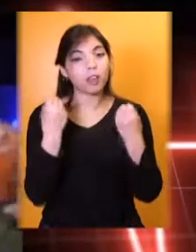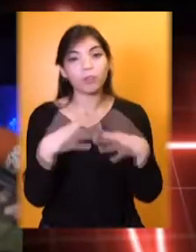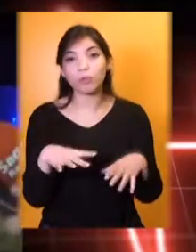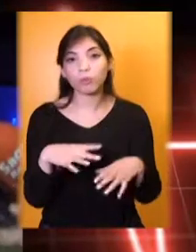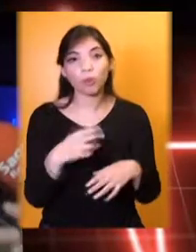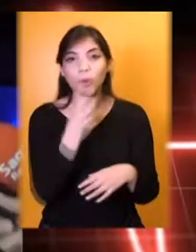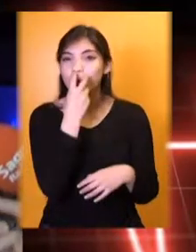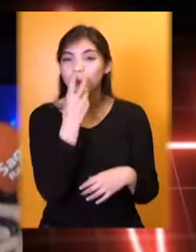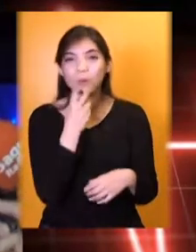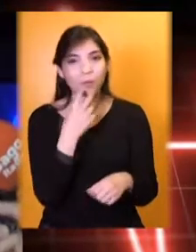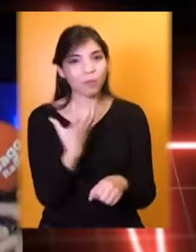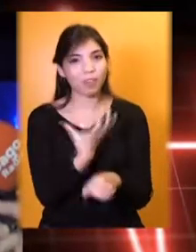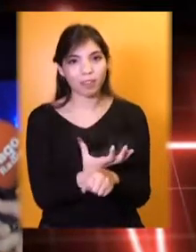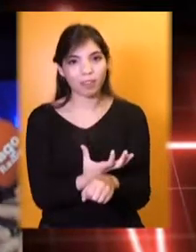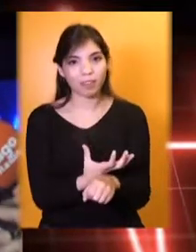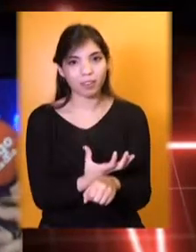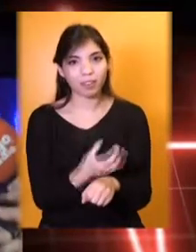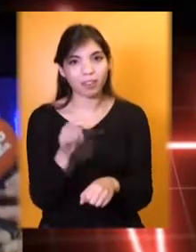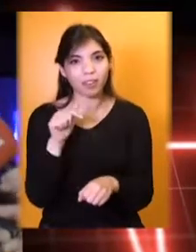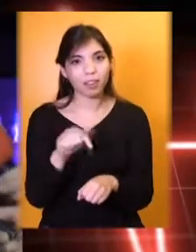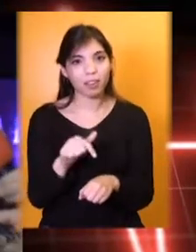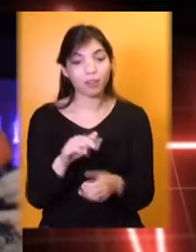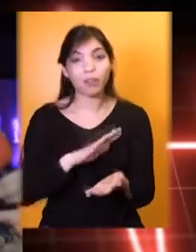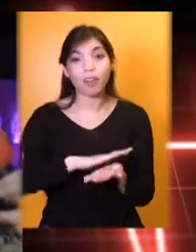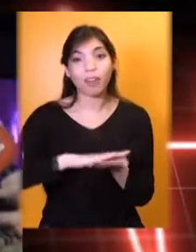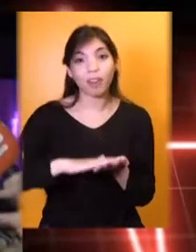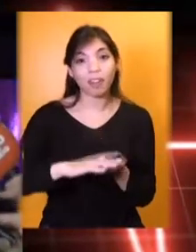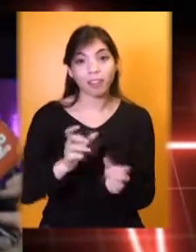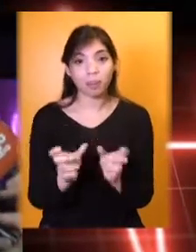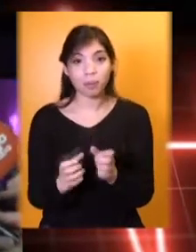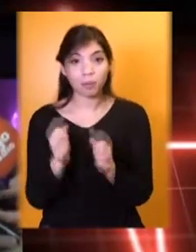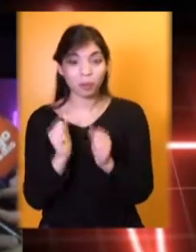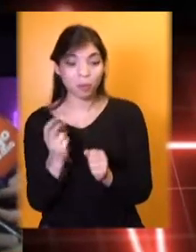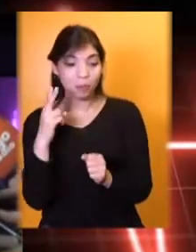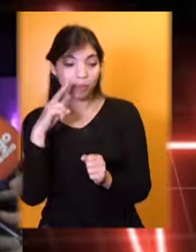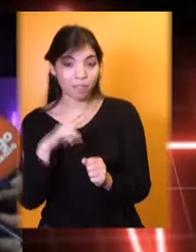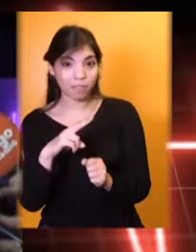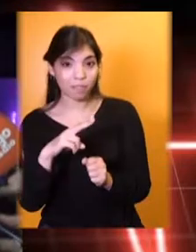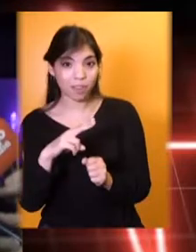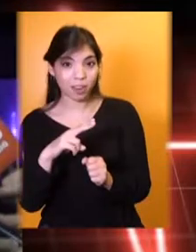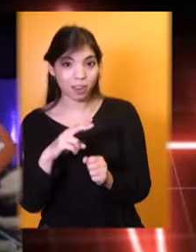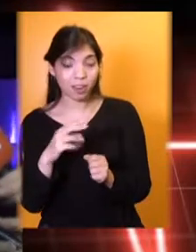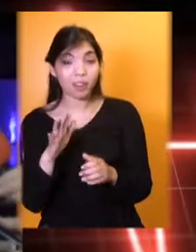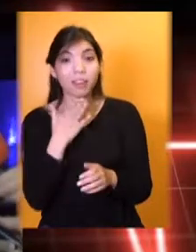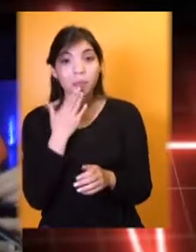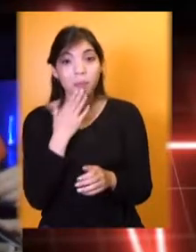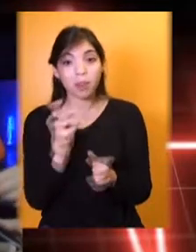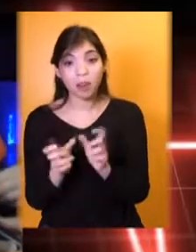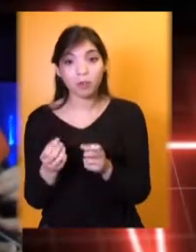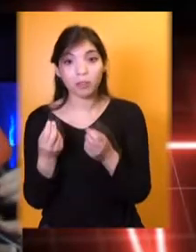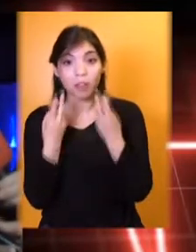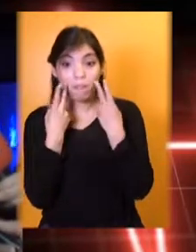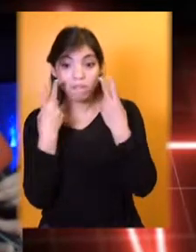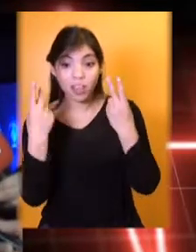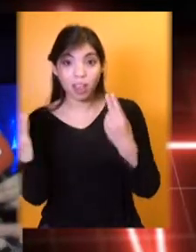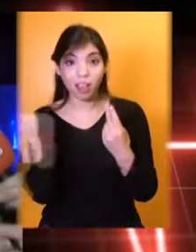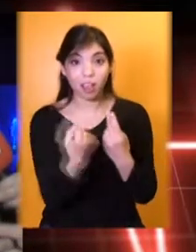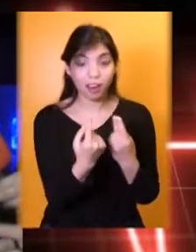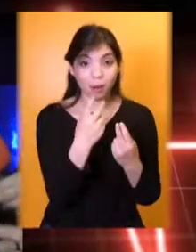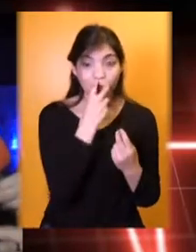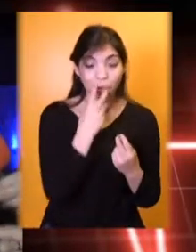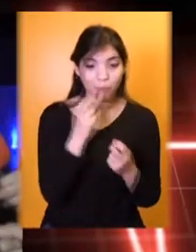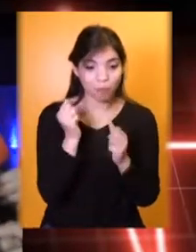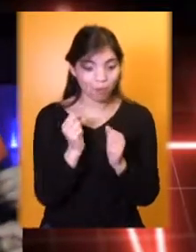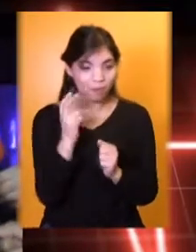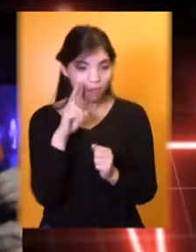cobra en chasta, en un parque distinto, ¿no? Pero esto es algo gratuito que va a ver la gente, que van a ver los turistas y que pueden sentirse orgullosos los puertomontinos.